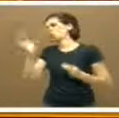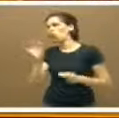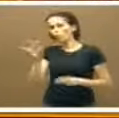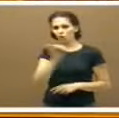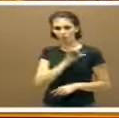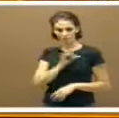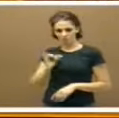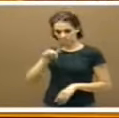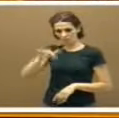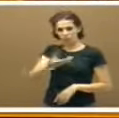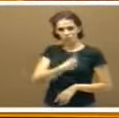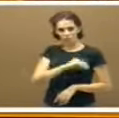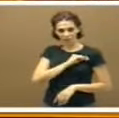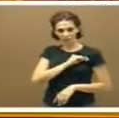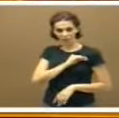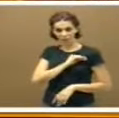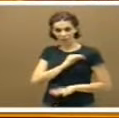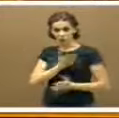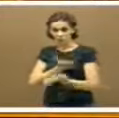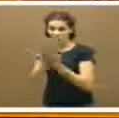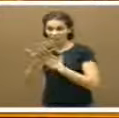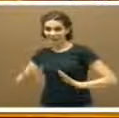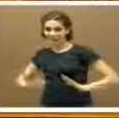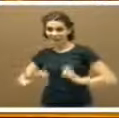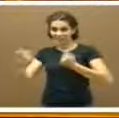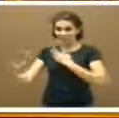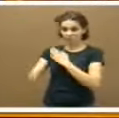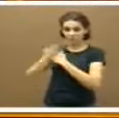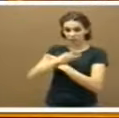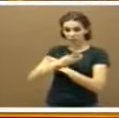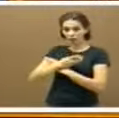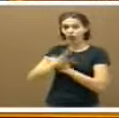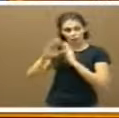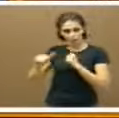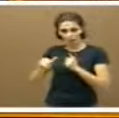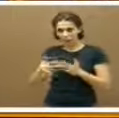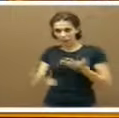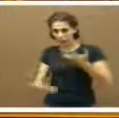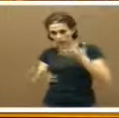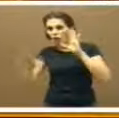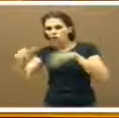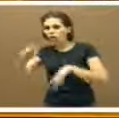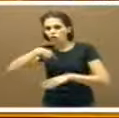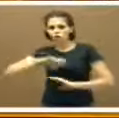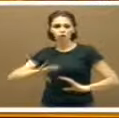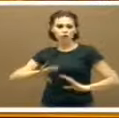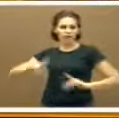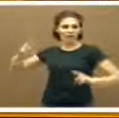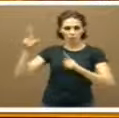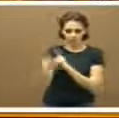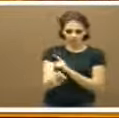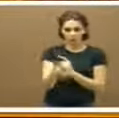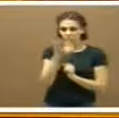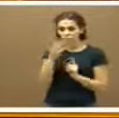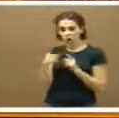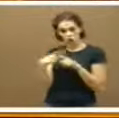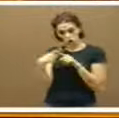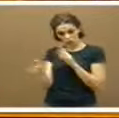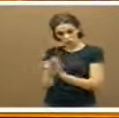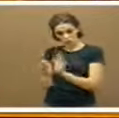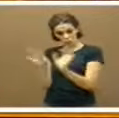en España. Y nosotros lo evitamos, y si todo sigue como esperamos, lo evitaremos también